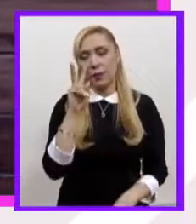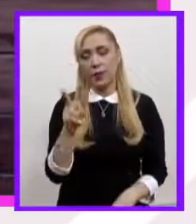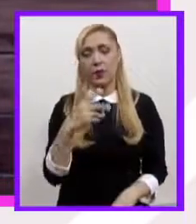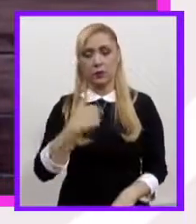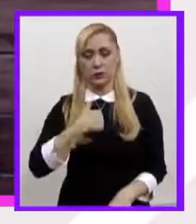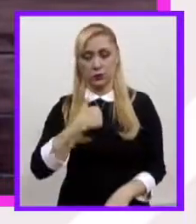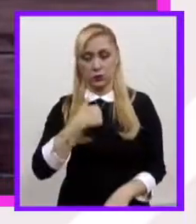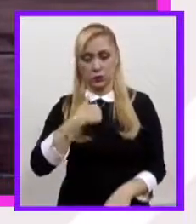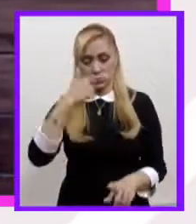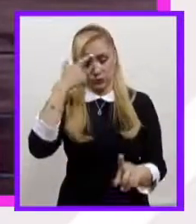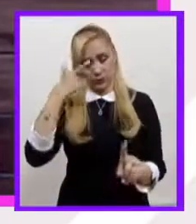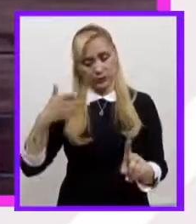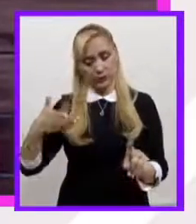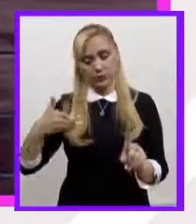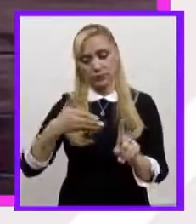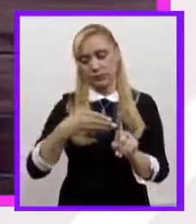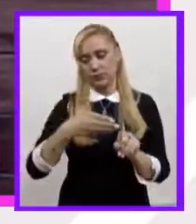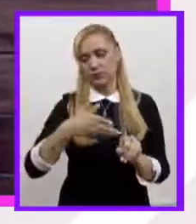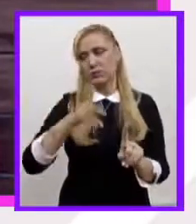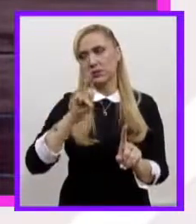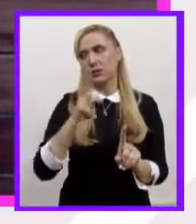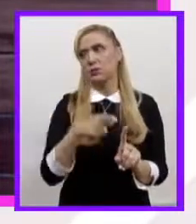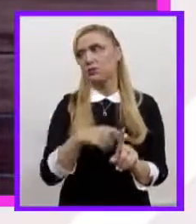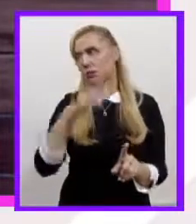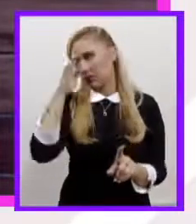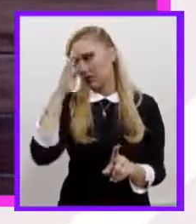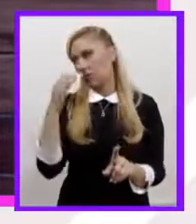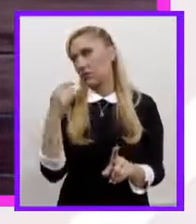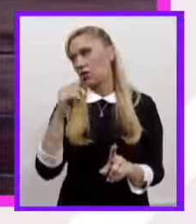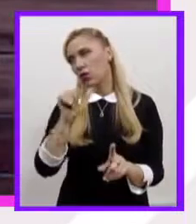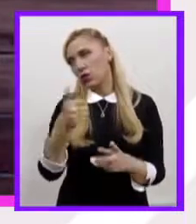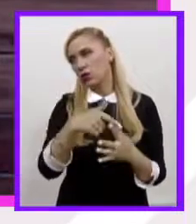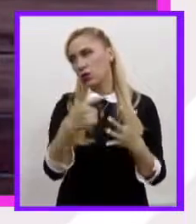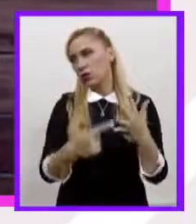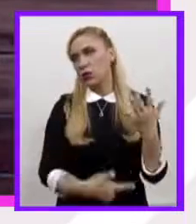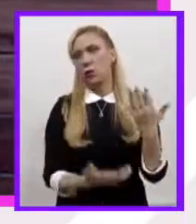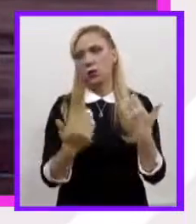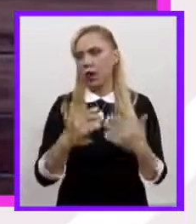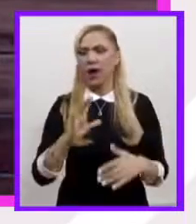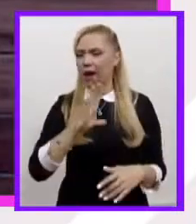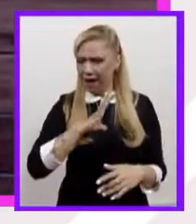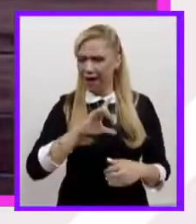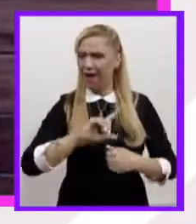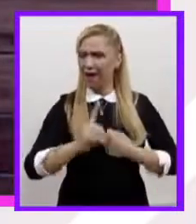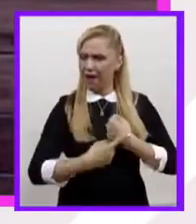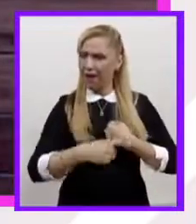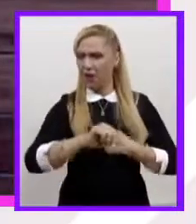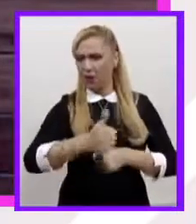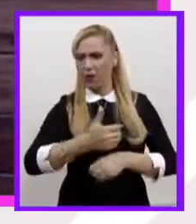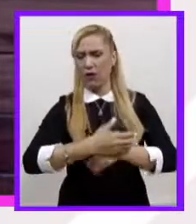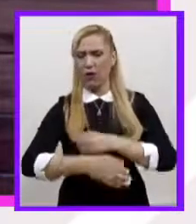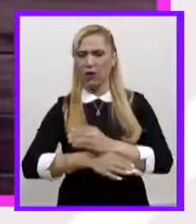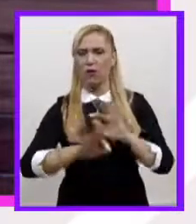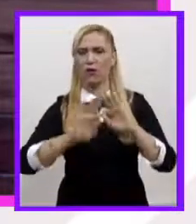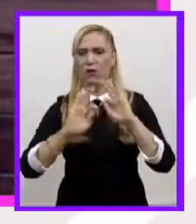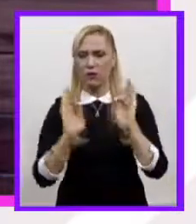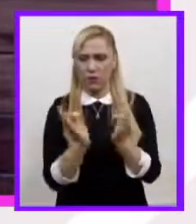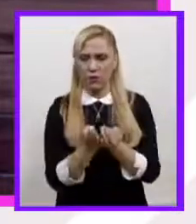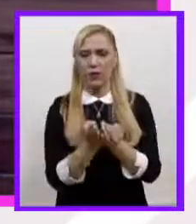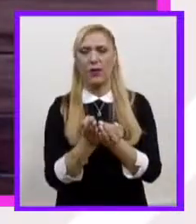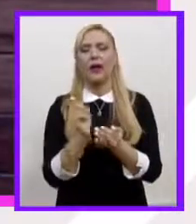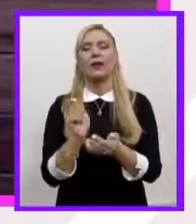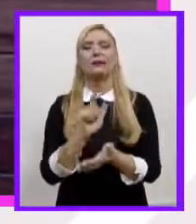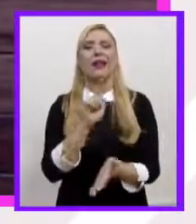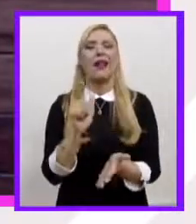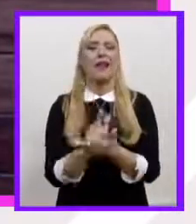me centro, aunque no quiere decir que no existan subjetividades punitivas y que el dispositivo jurídico penal, que es